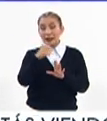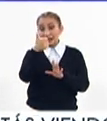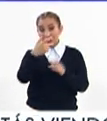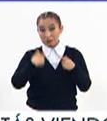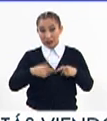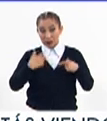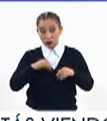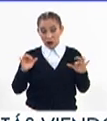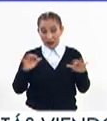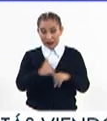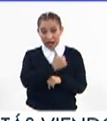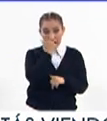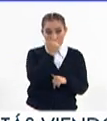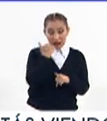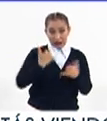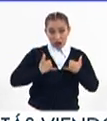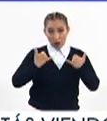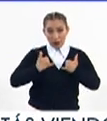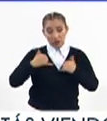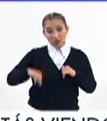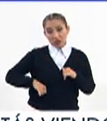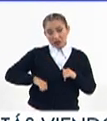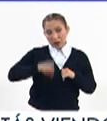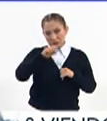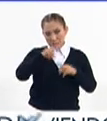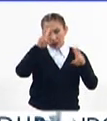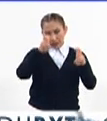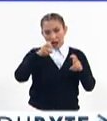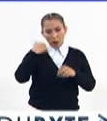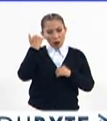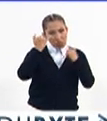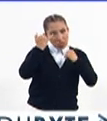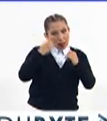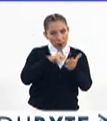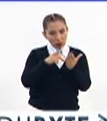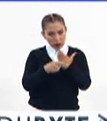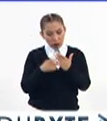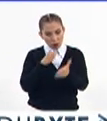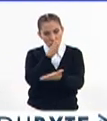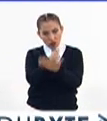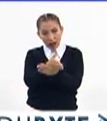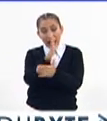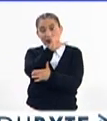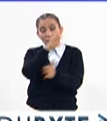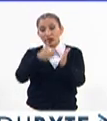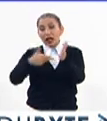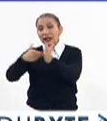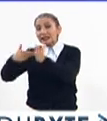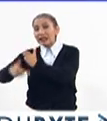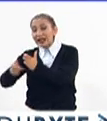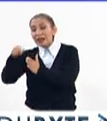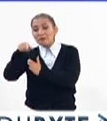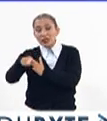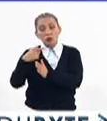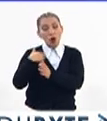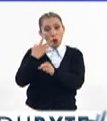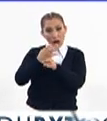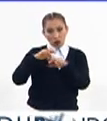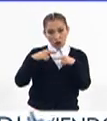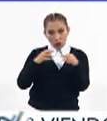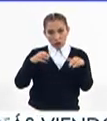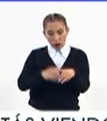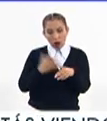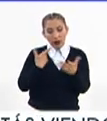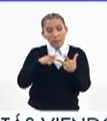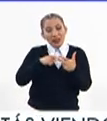96 personas, estudiantes y jóvenes interesados en el emprendedurismo asistieron a los 5 talleres con los que este cuarto